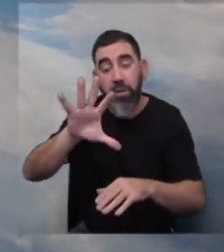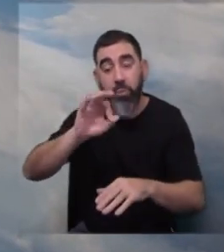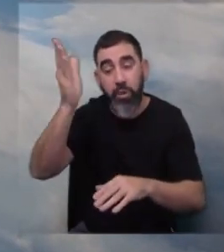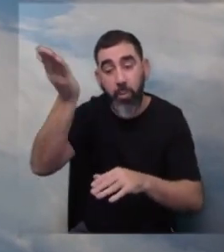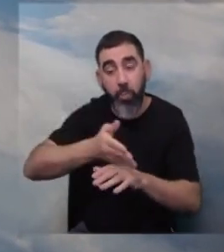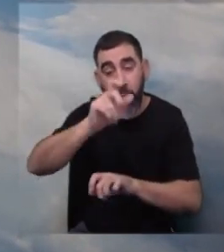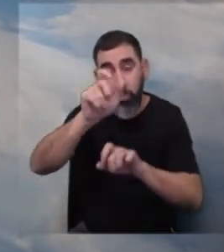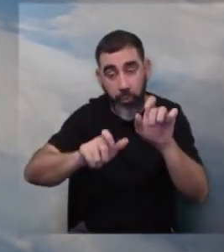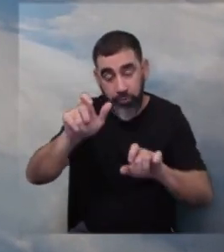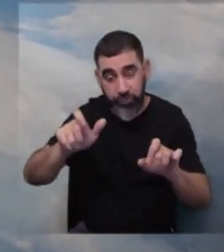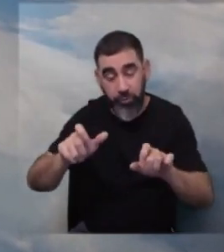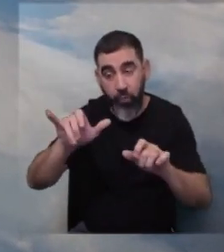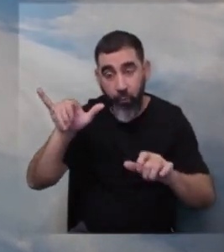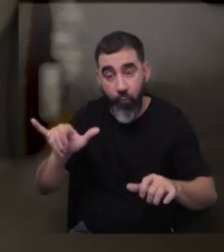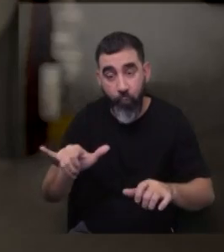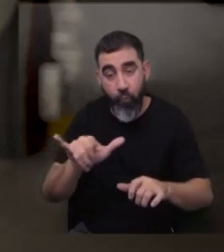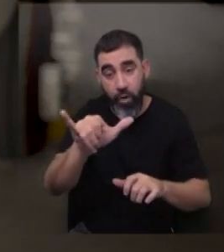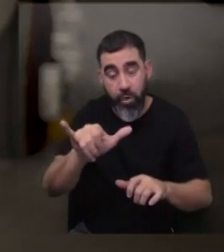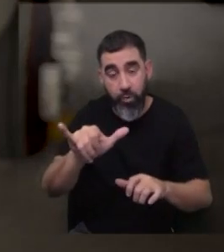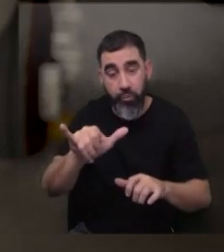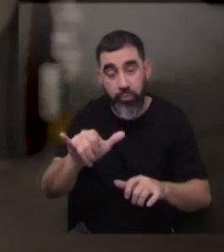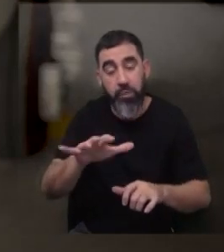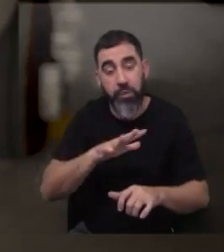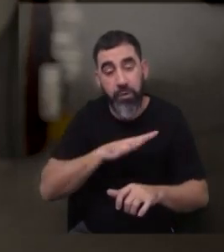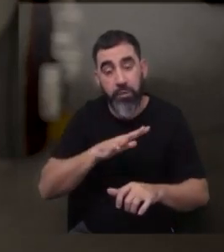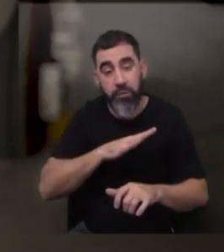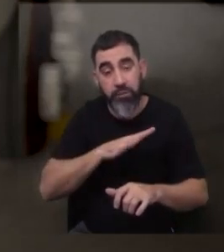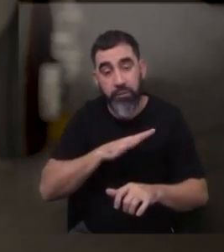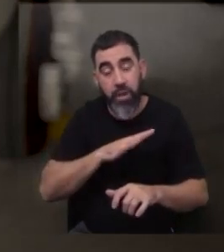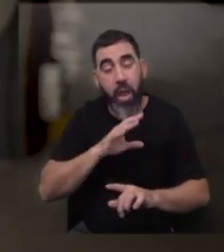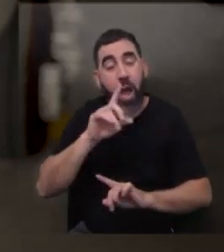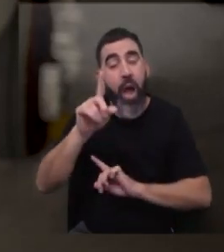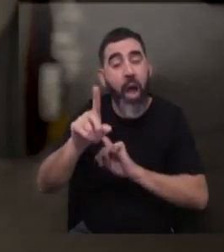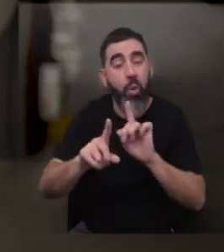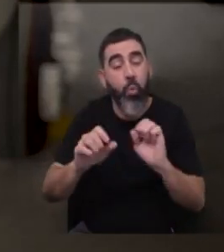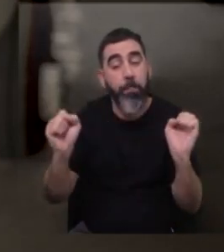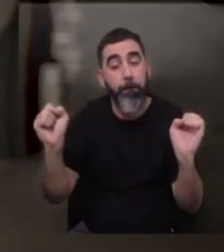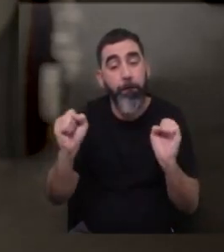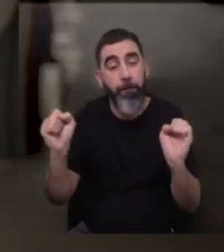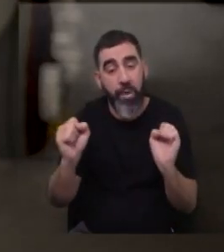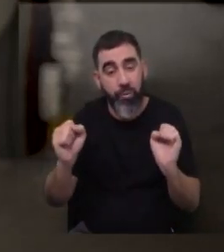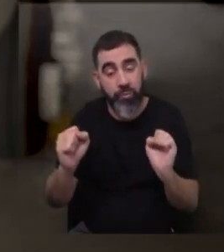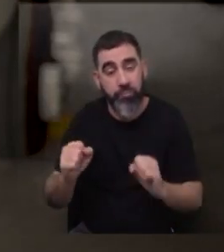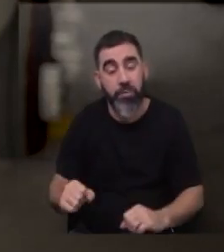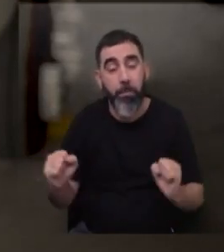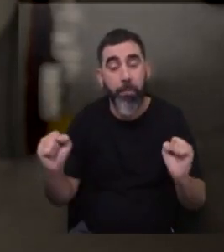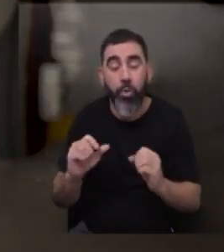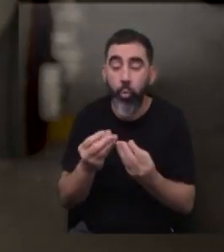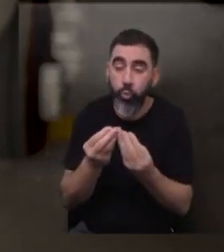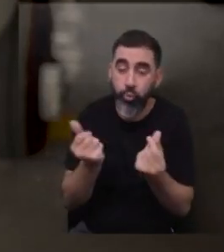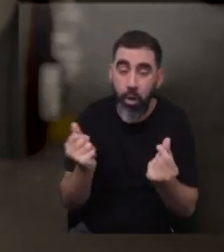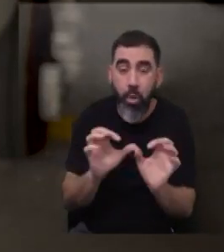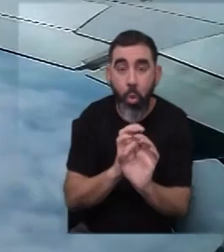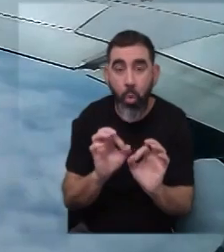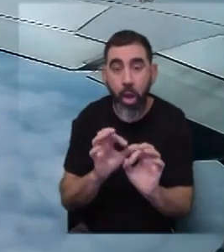de las personas que están en un vuelo de línea aérea comercial tienen algún nivel de miedo, ¿no? Desde un miedo muy leve o tal vez